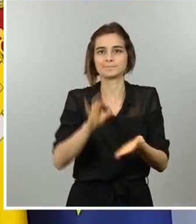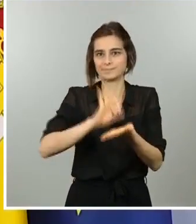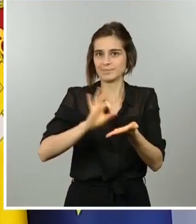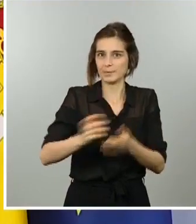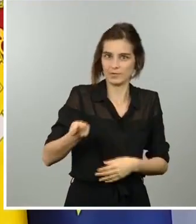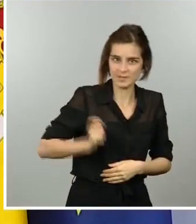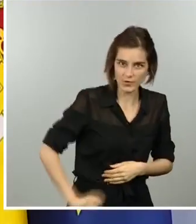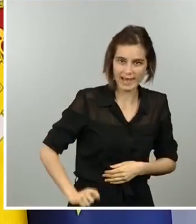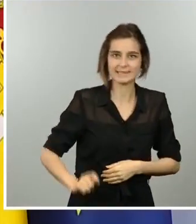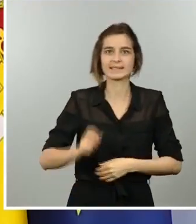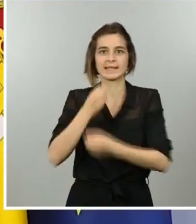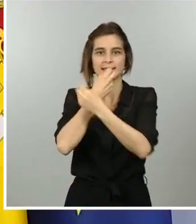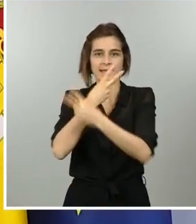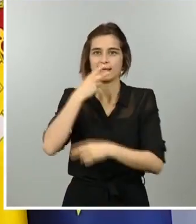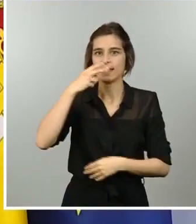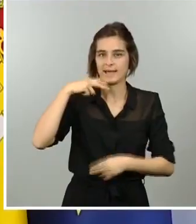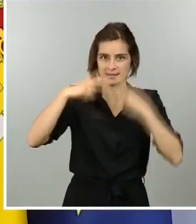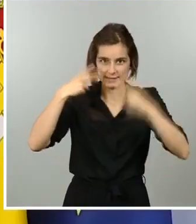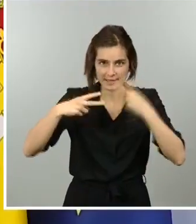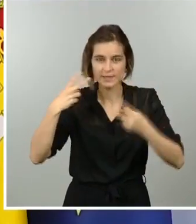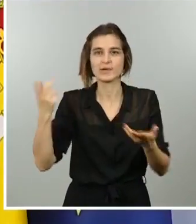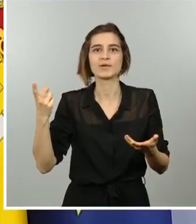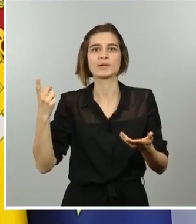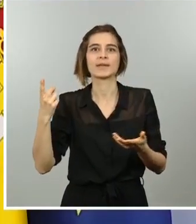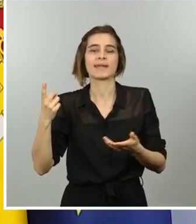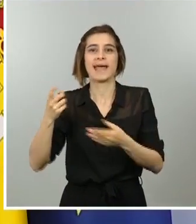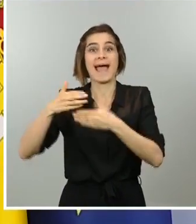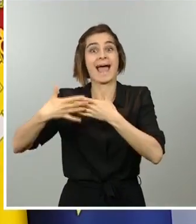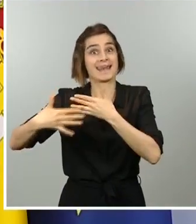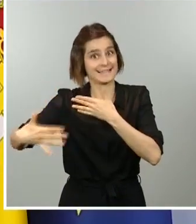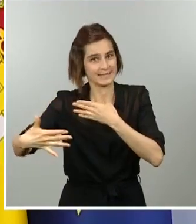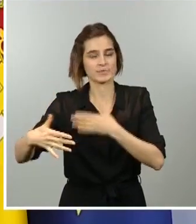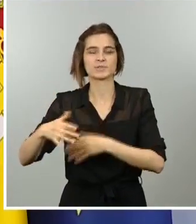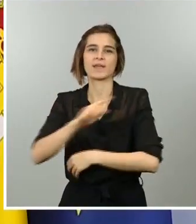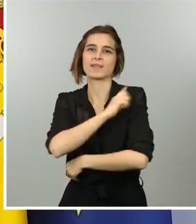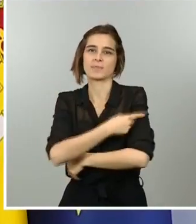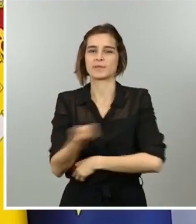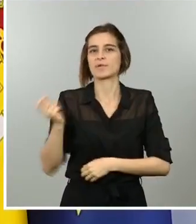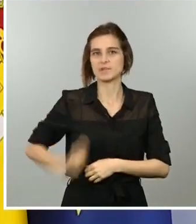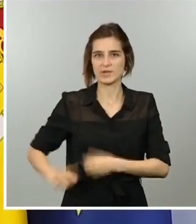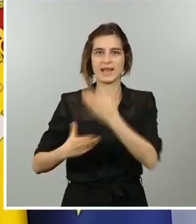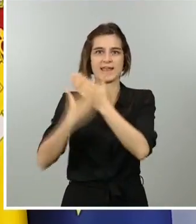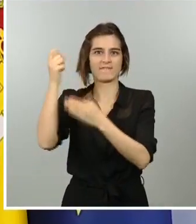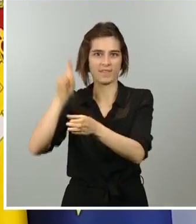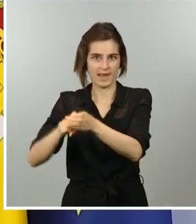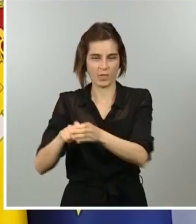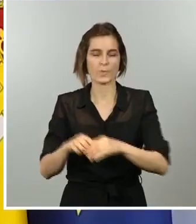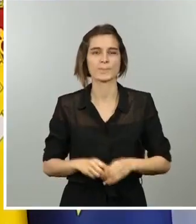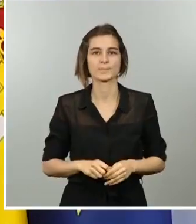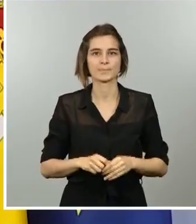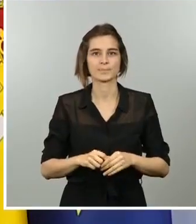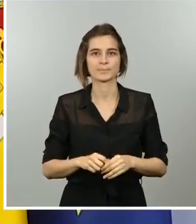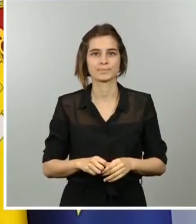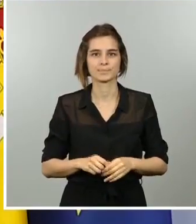archivos y deporte profesional y federado. Se modifica también en otra orden que también se publica hoy,